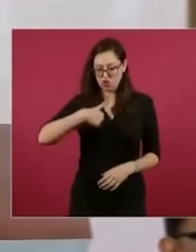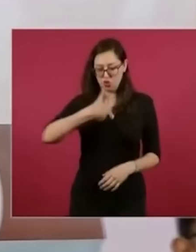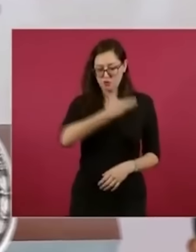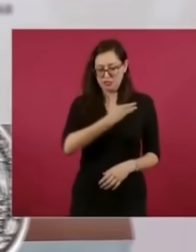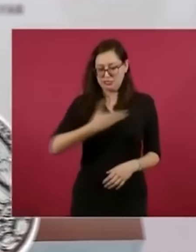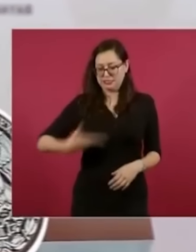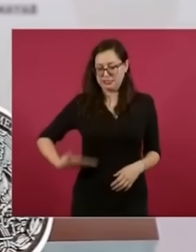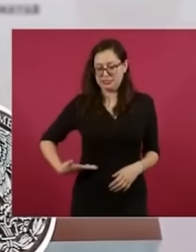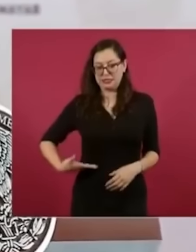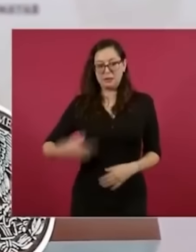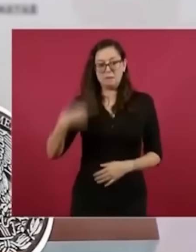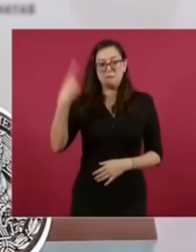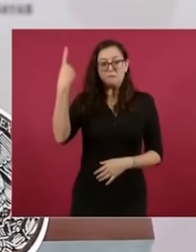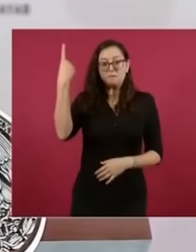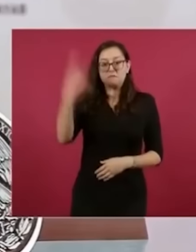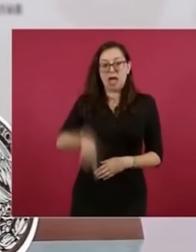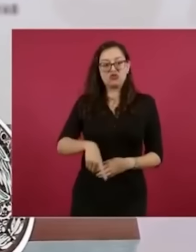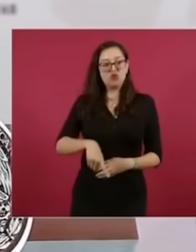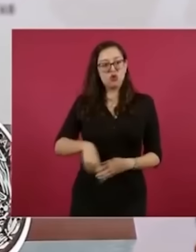una orden de aprensión